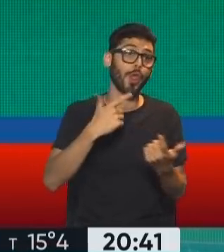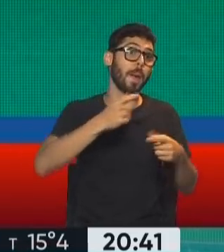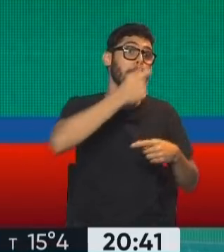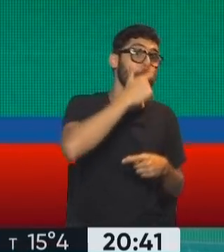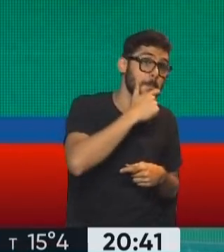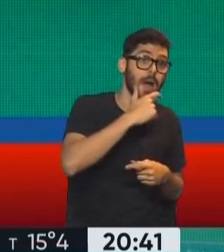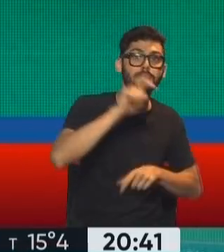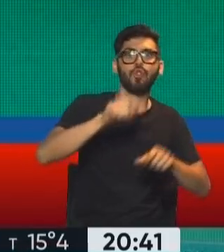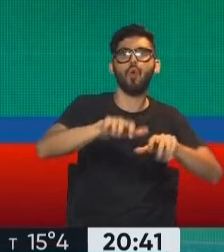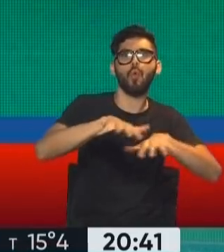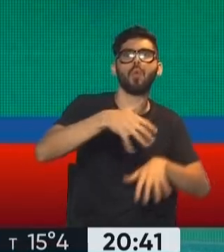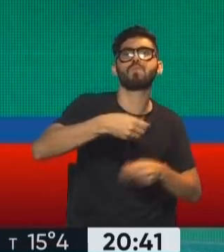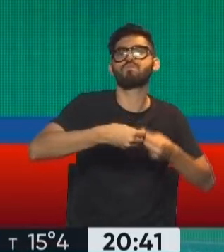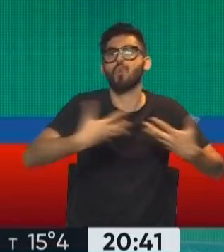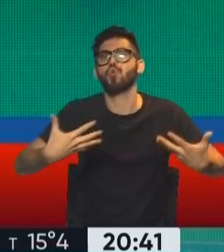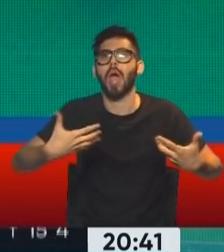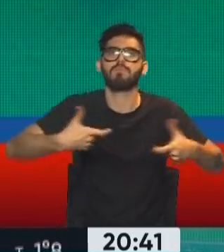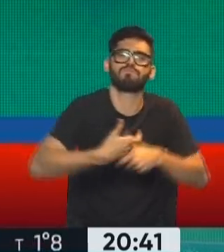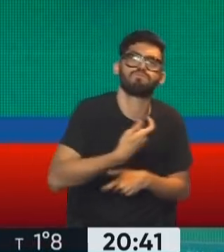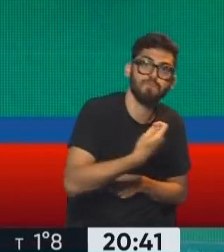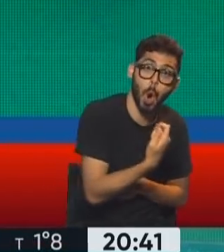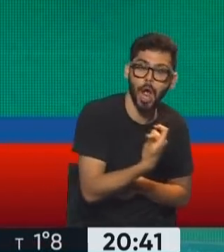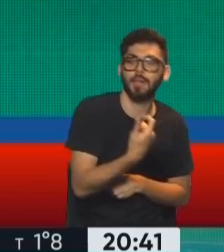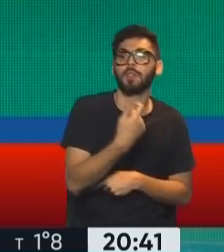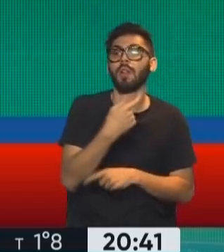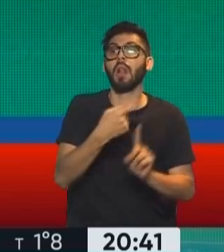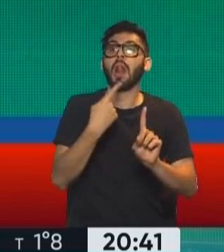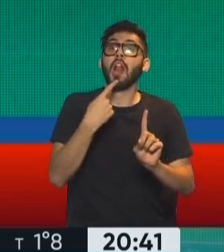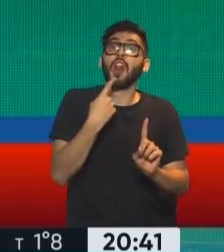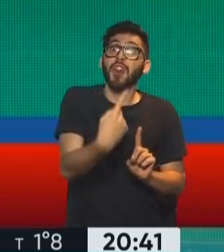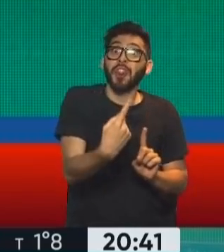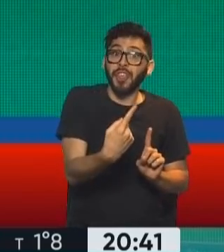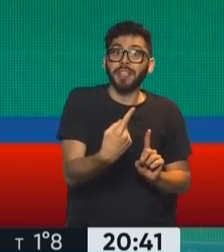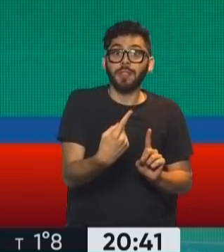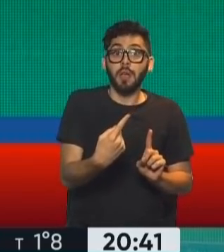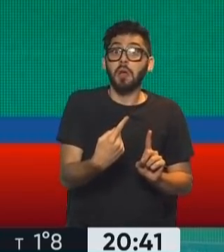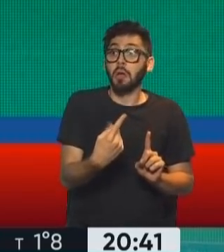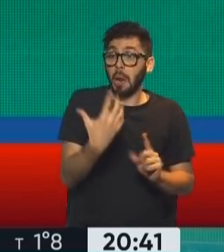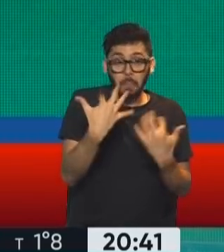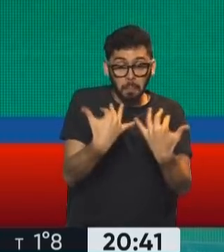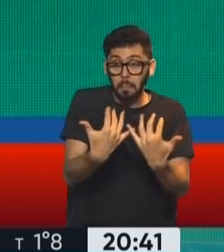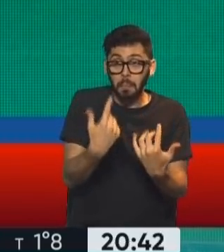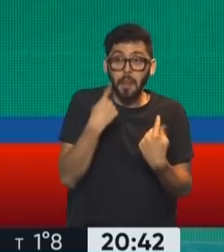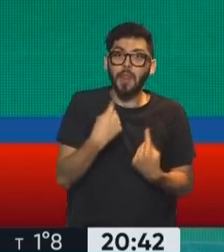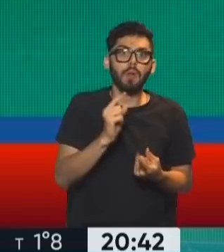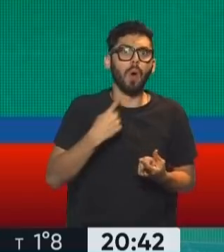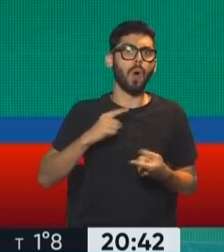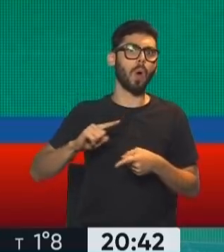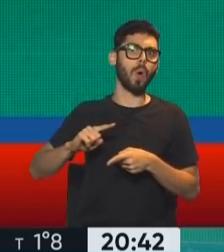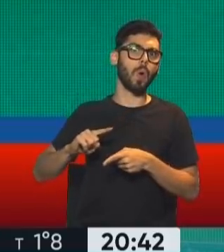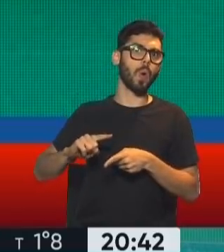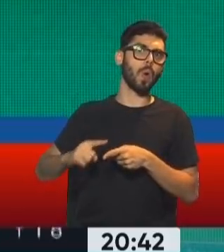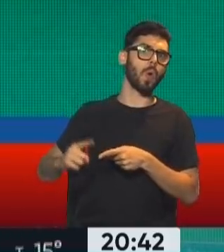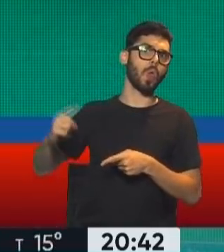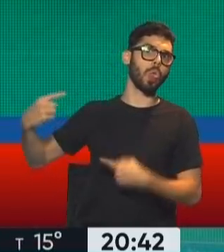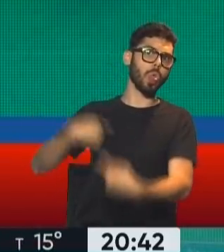poca gente, de si fue mucha gente, del argumento que él impone y con bastante éxito, ¿no? De que es un perseguido, porque hablamos de si eso